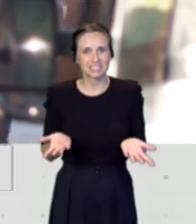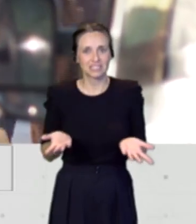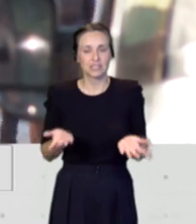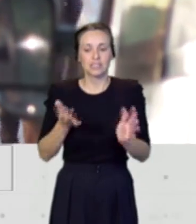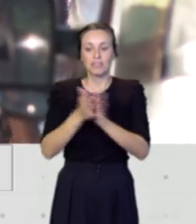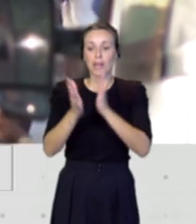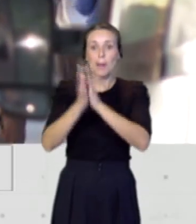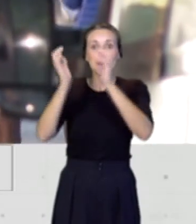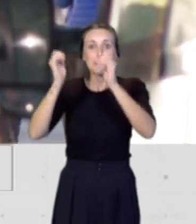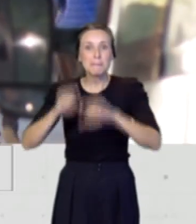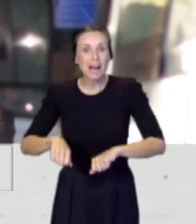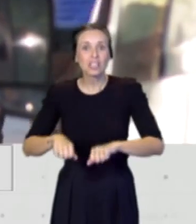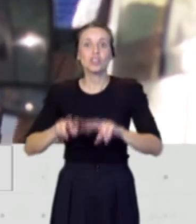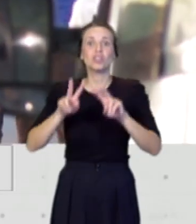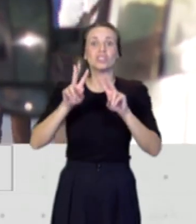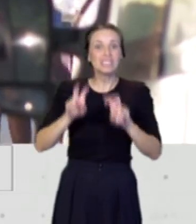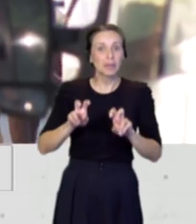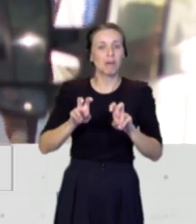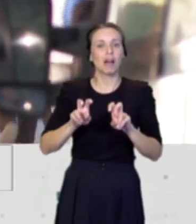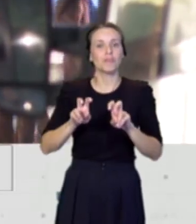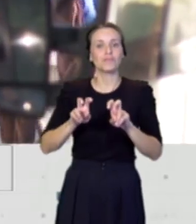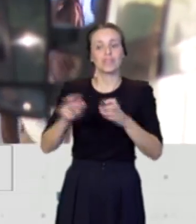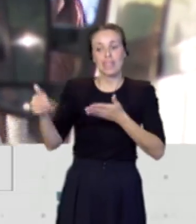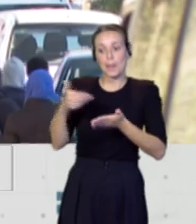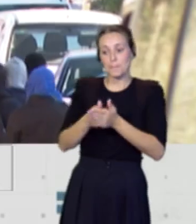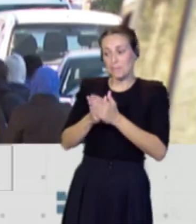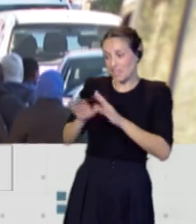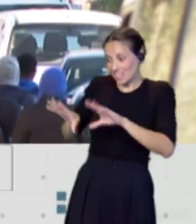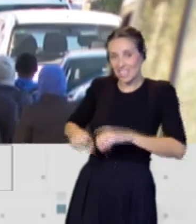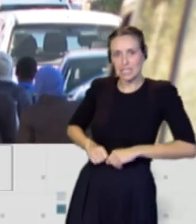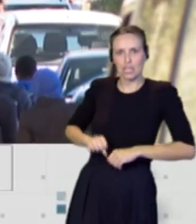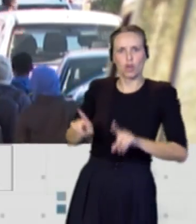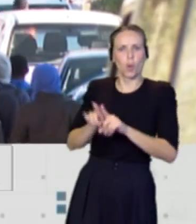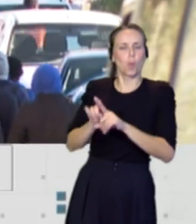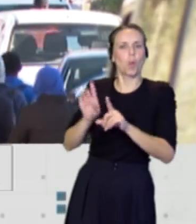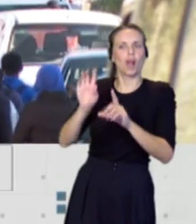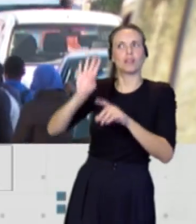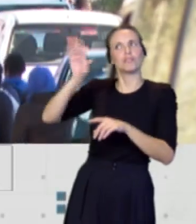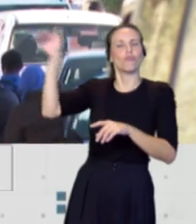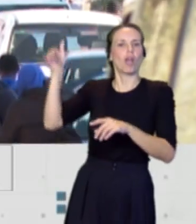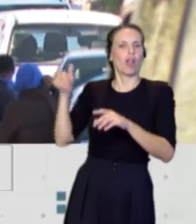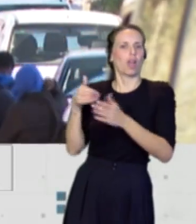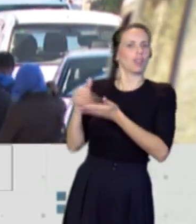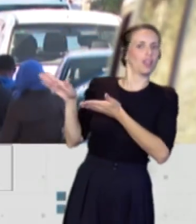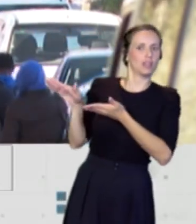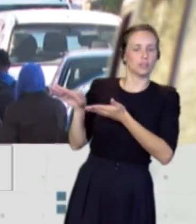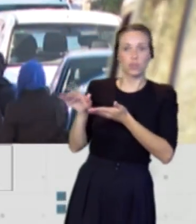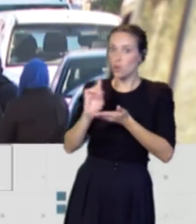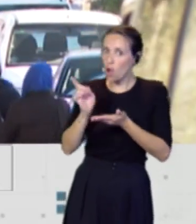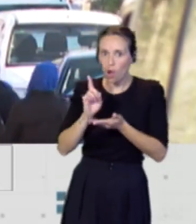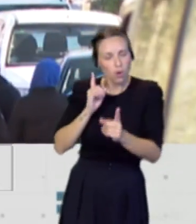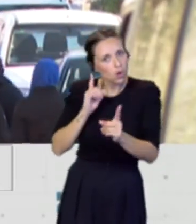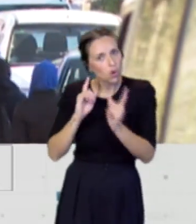pacto autoriza la externalización de las demandas de asilo. Todo lo contrario, hemos peleado durísimamente para que no se externalicen las demandas de